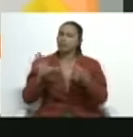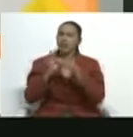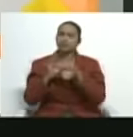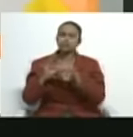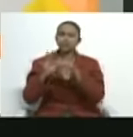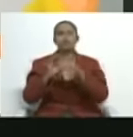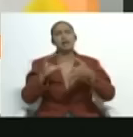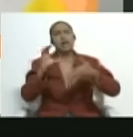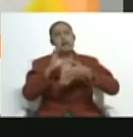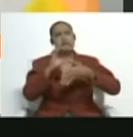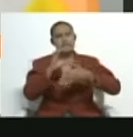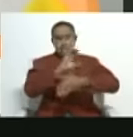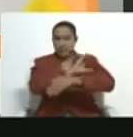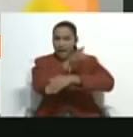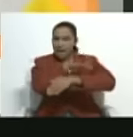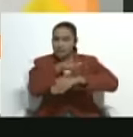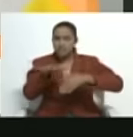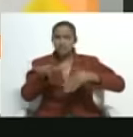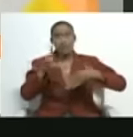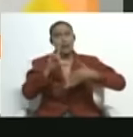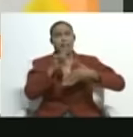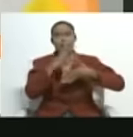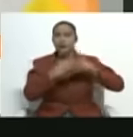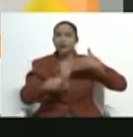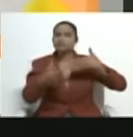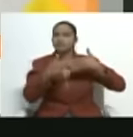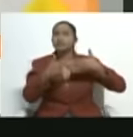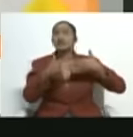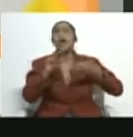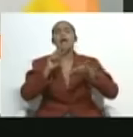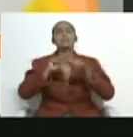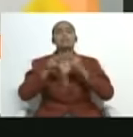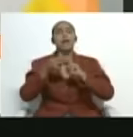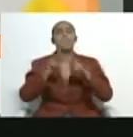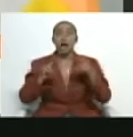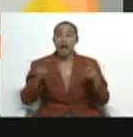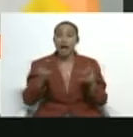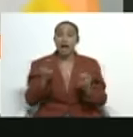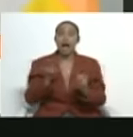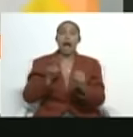paz. La violencia no tiene ni tendrá justificación nunca.